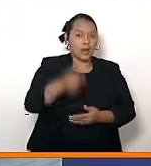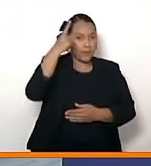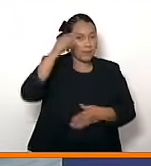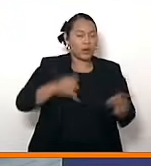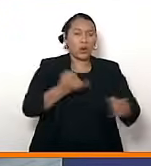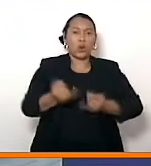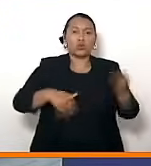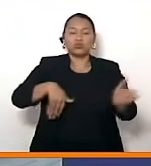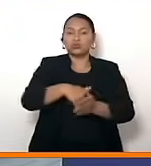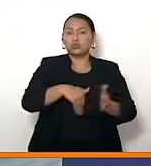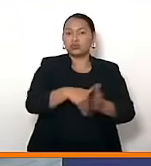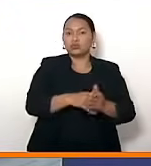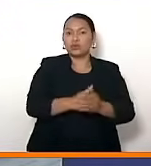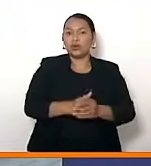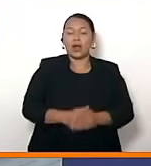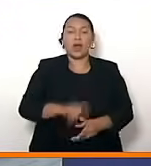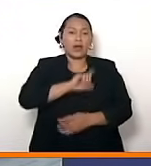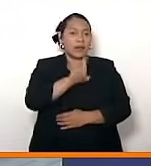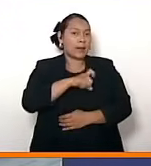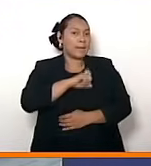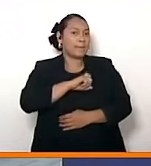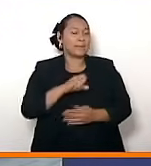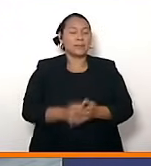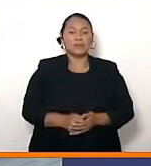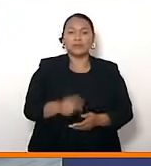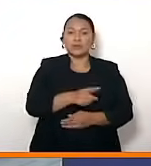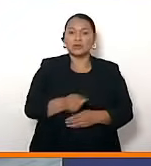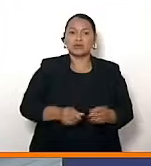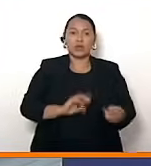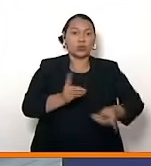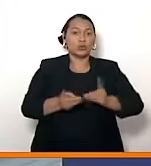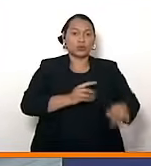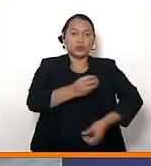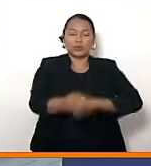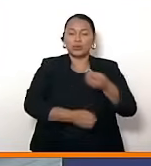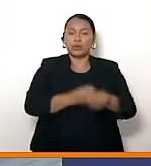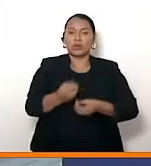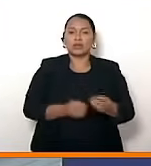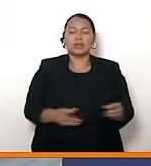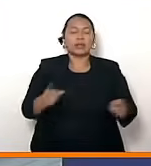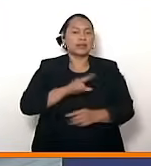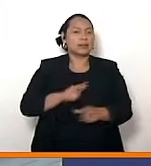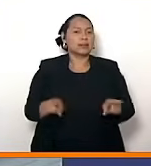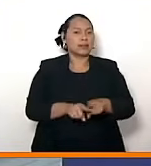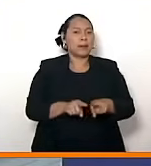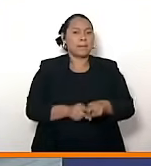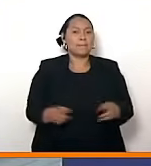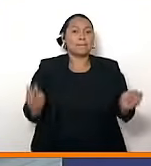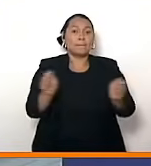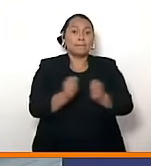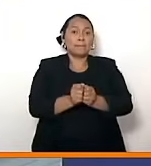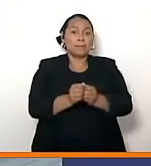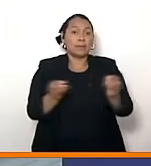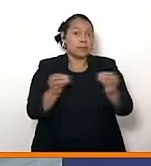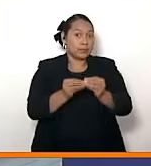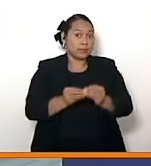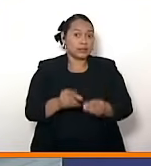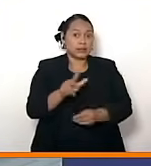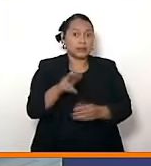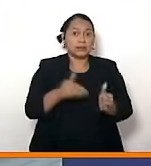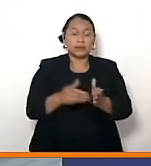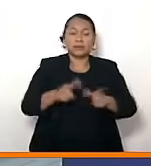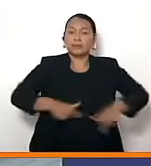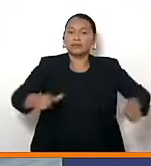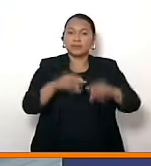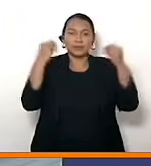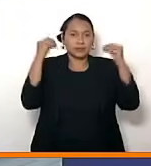versus Real Madrid. Aplica en apostemos.hn y en cualquiera de nuestros más de 3.500 puntos de venta Loto a nivel